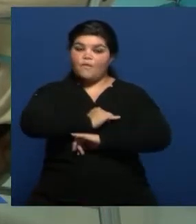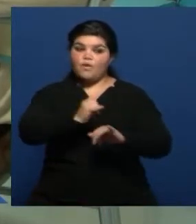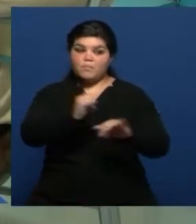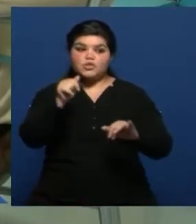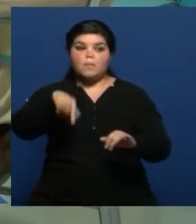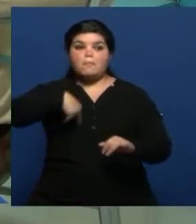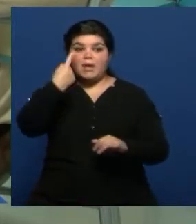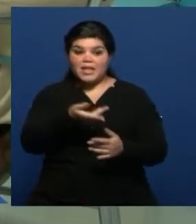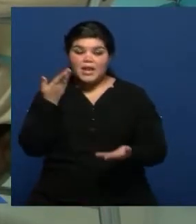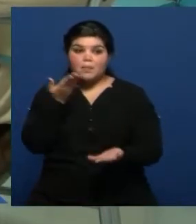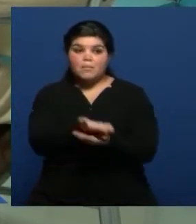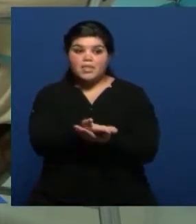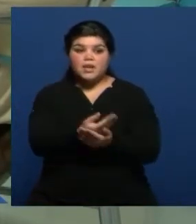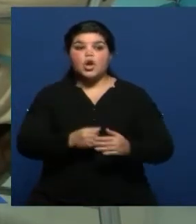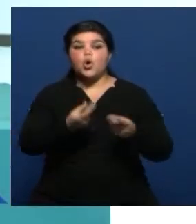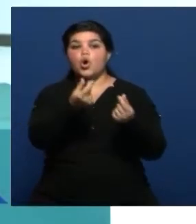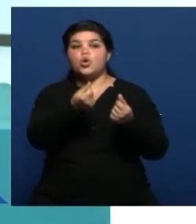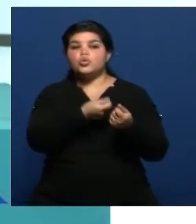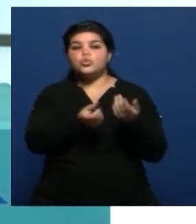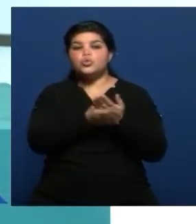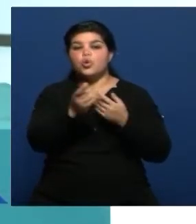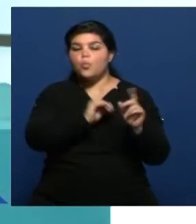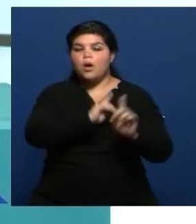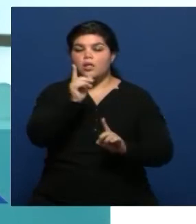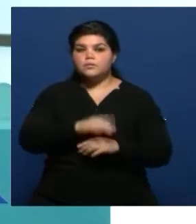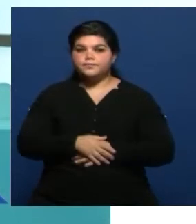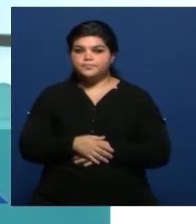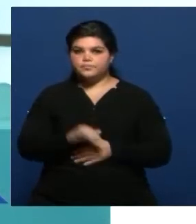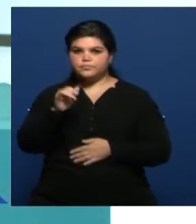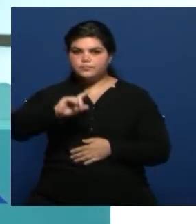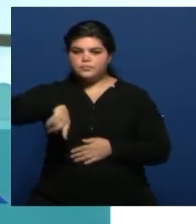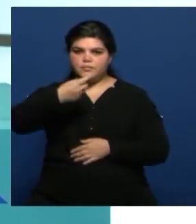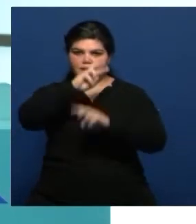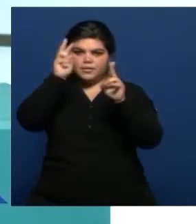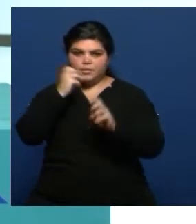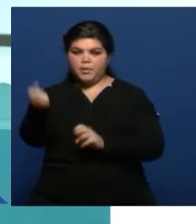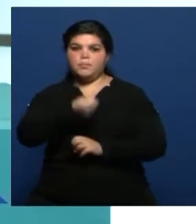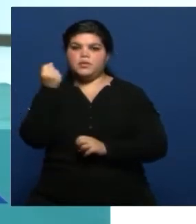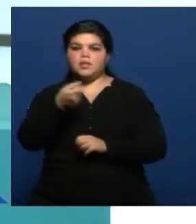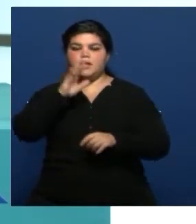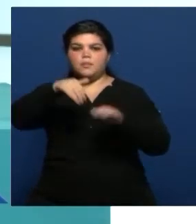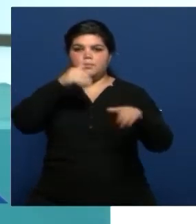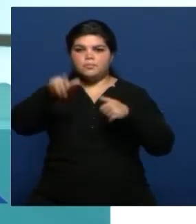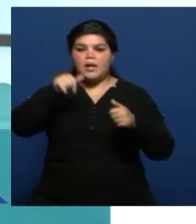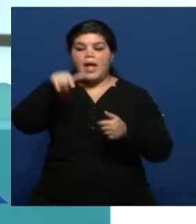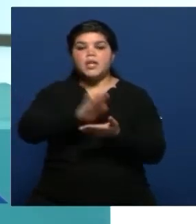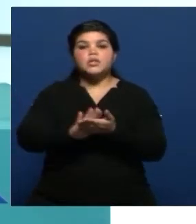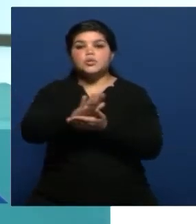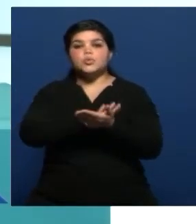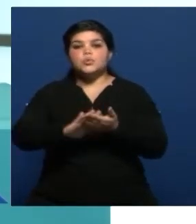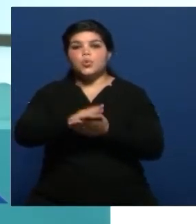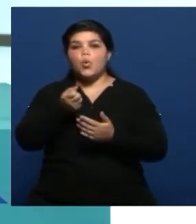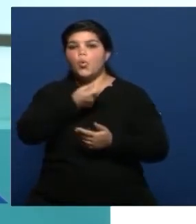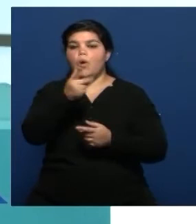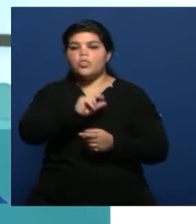ir a pedir mañana por los costos de las empresas. ¿Qué te parece? Uno de los grandes temas que se van a tratar mañana en la audiencia que va a resolver cuánto va a ser